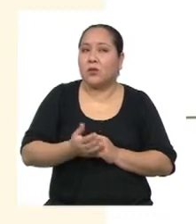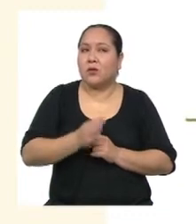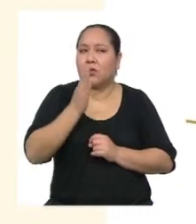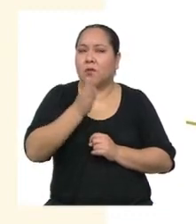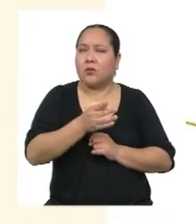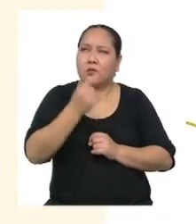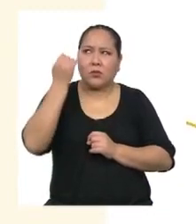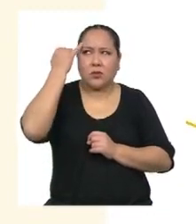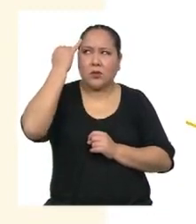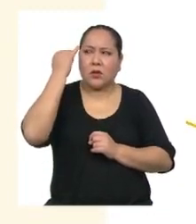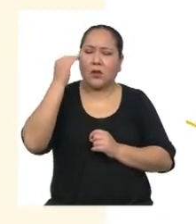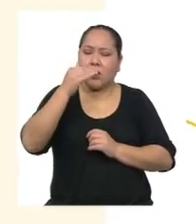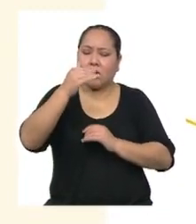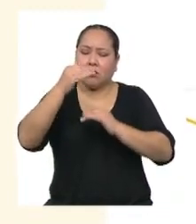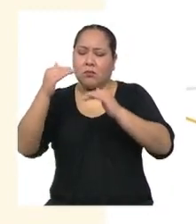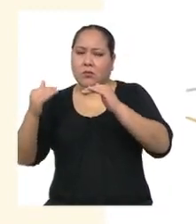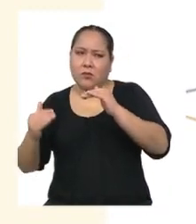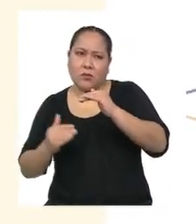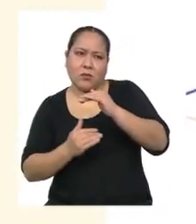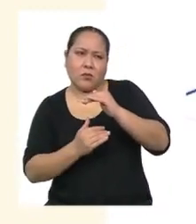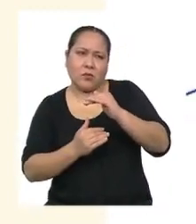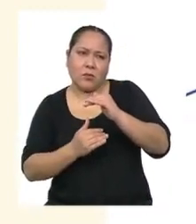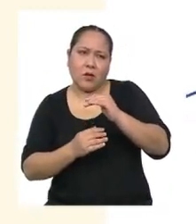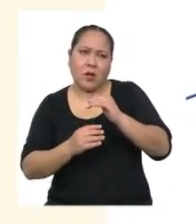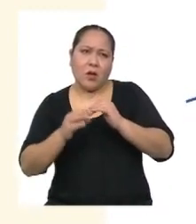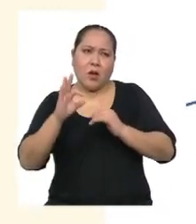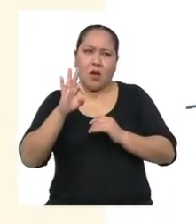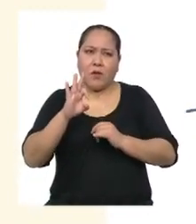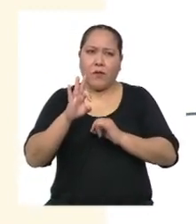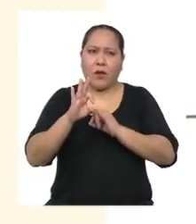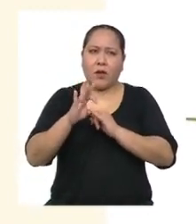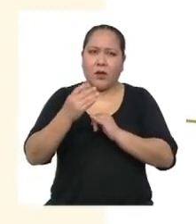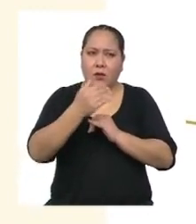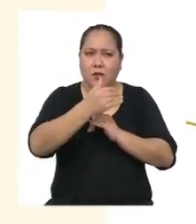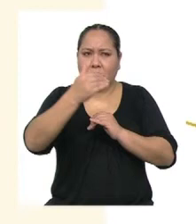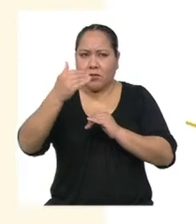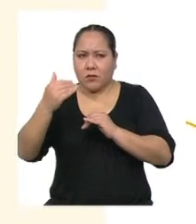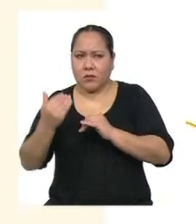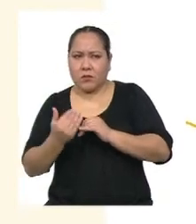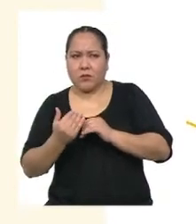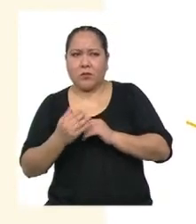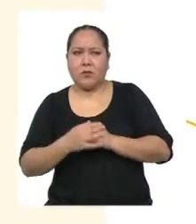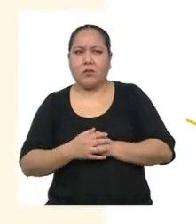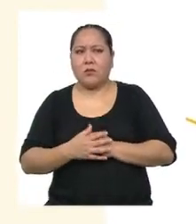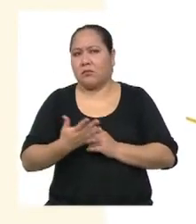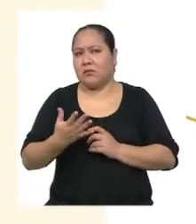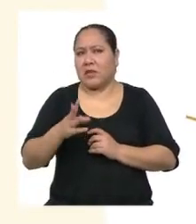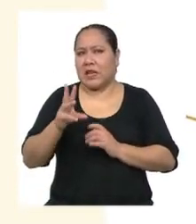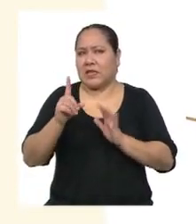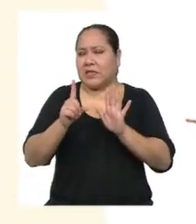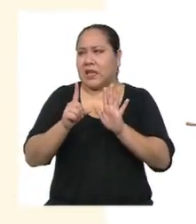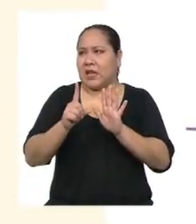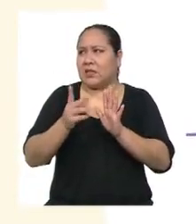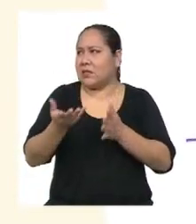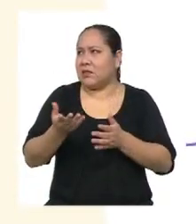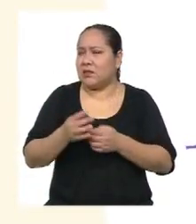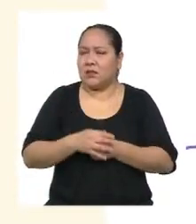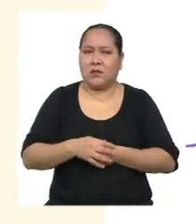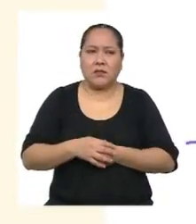Siguiendo esa lógica, sería la frecuencia absoluta del intervalo posterior. En otras palabras,